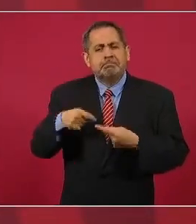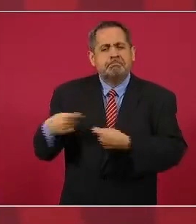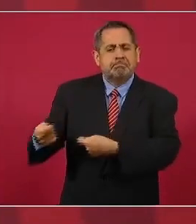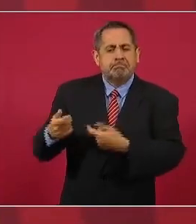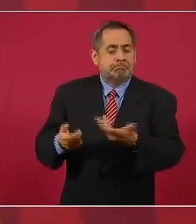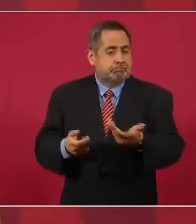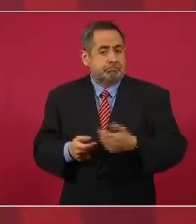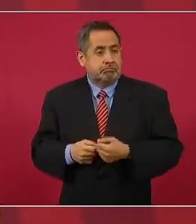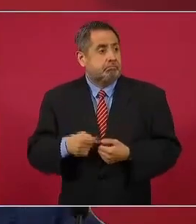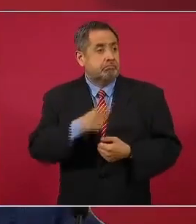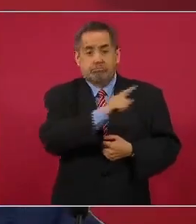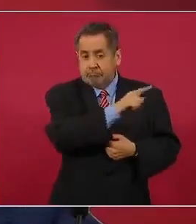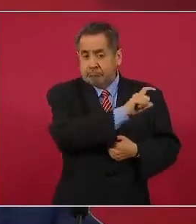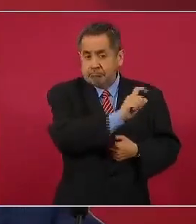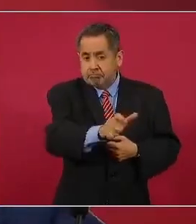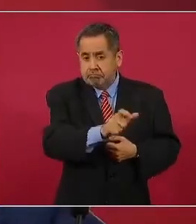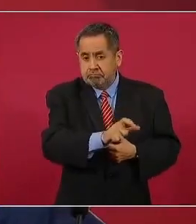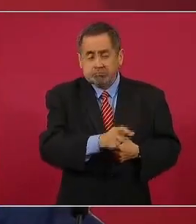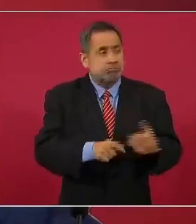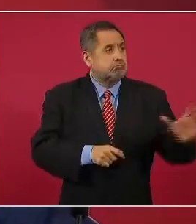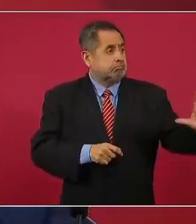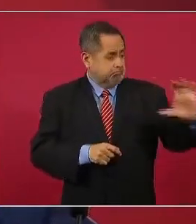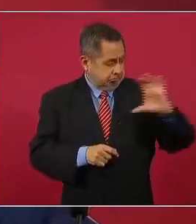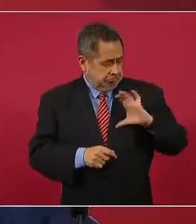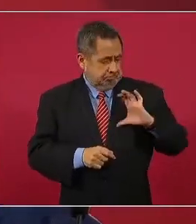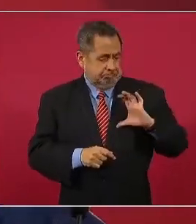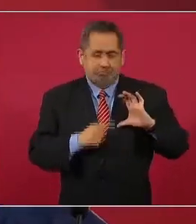porque para eso les pagan.